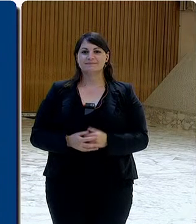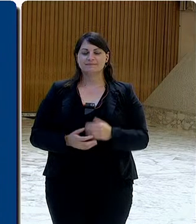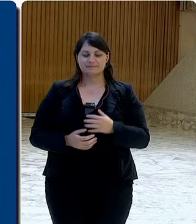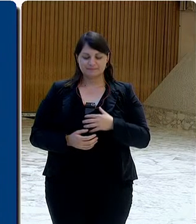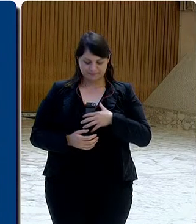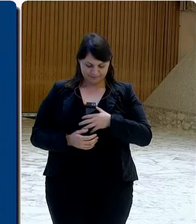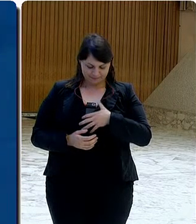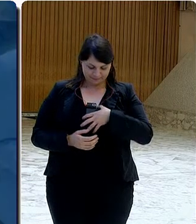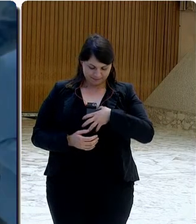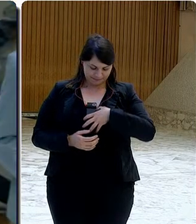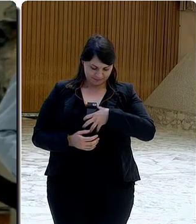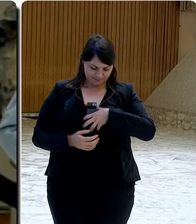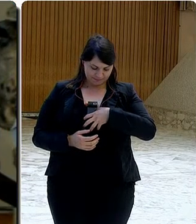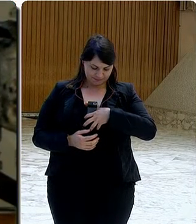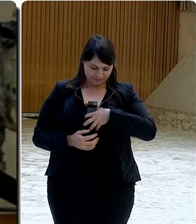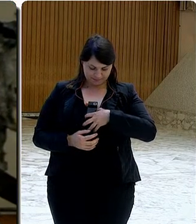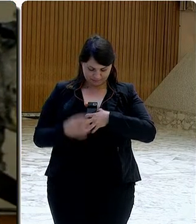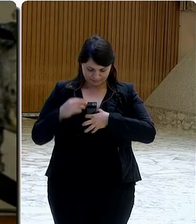Buenos días a todos.